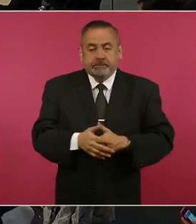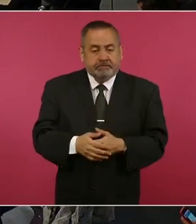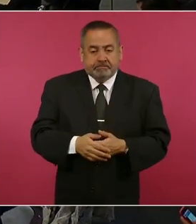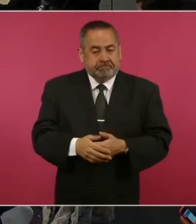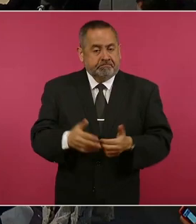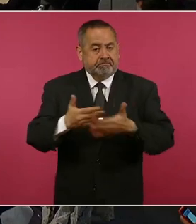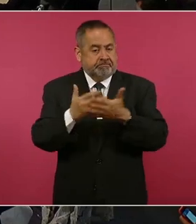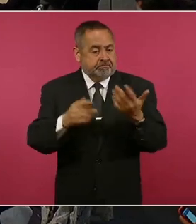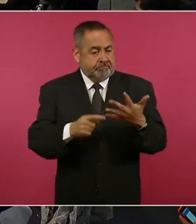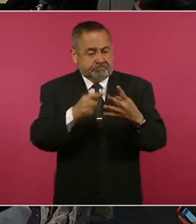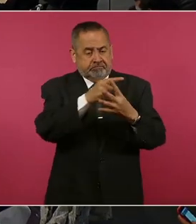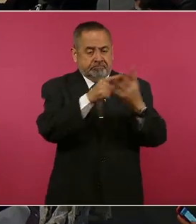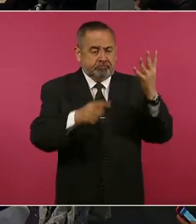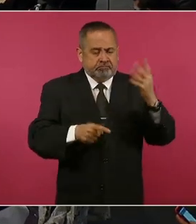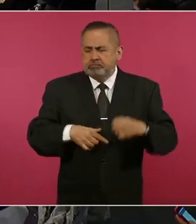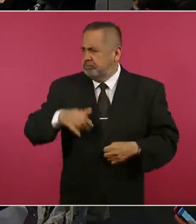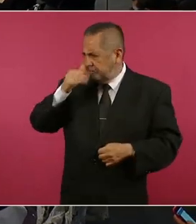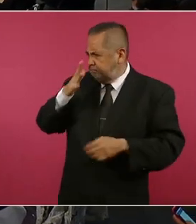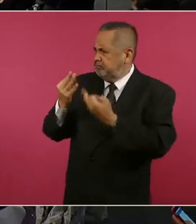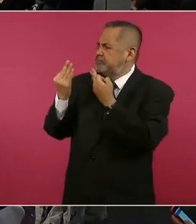Ahora ya Carmen Aristegui ya